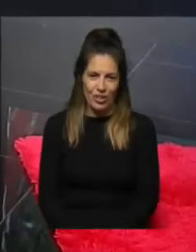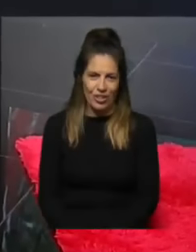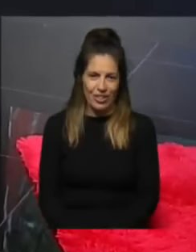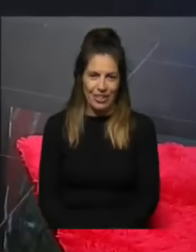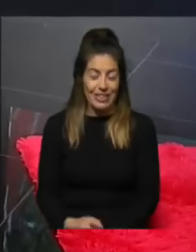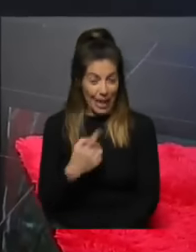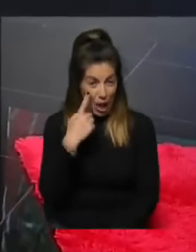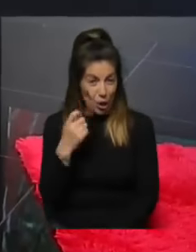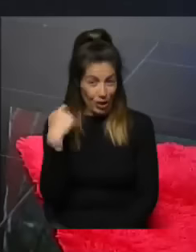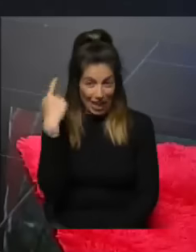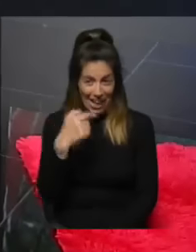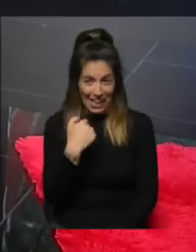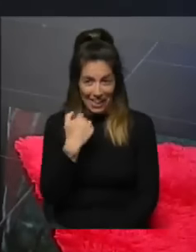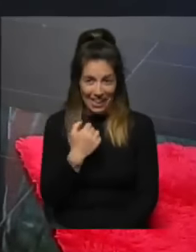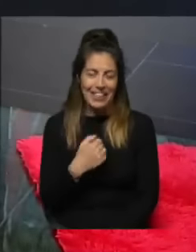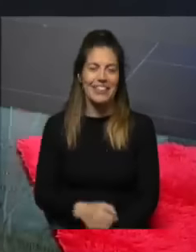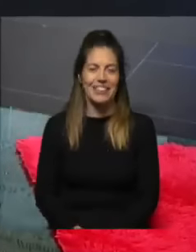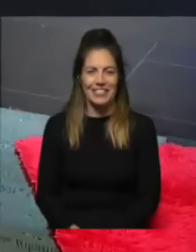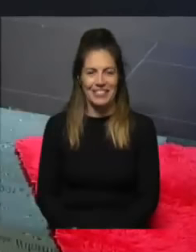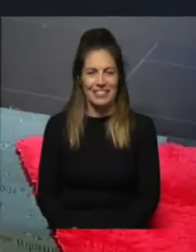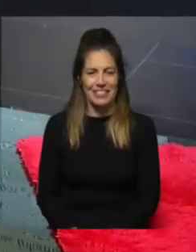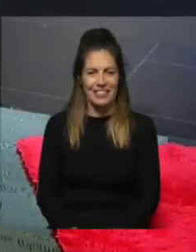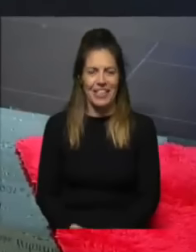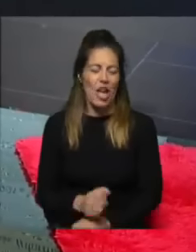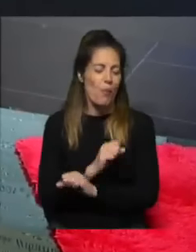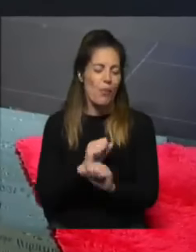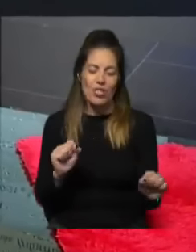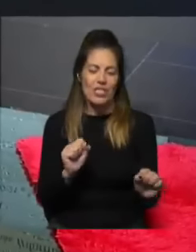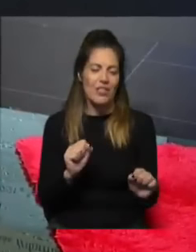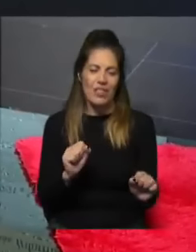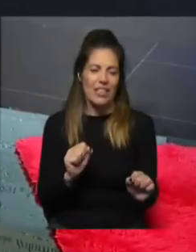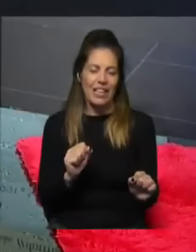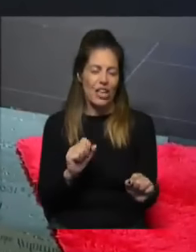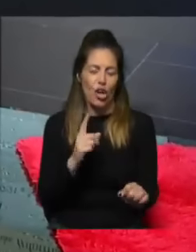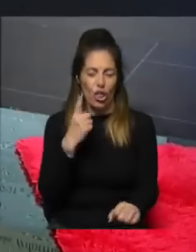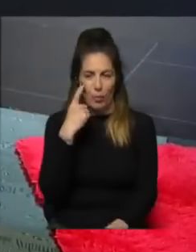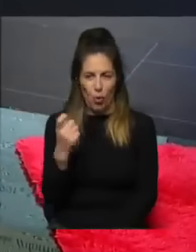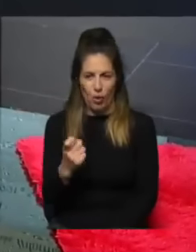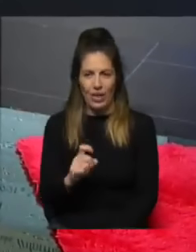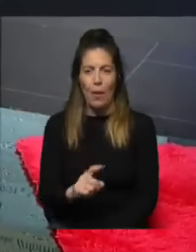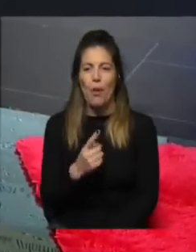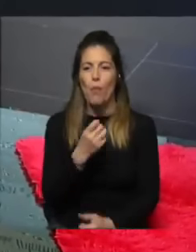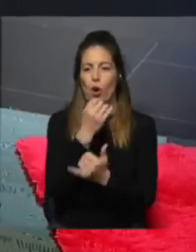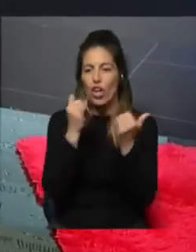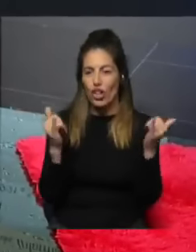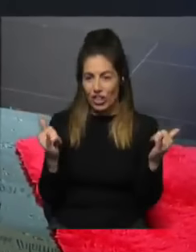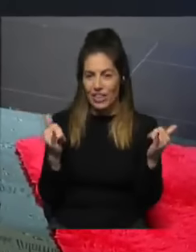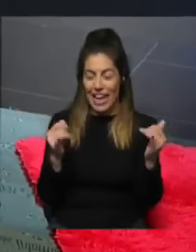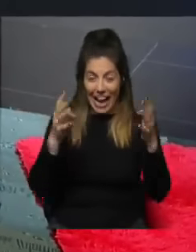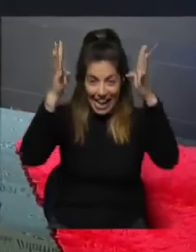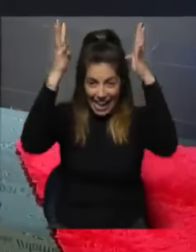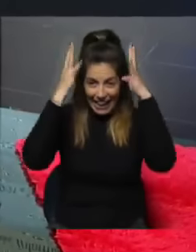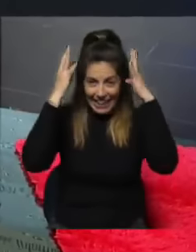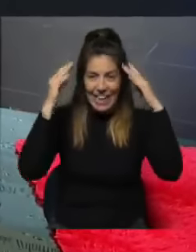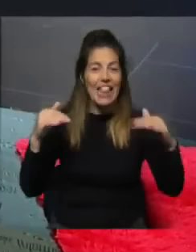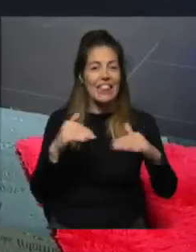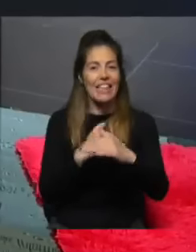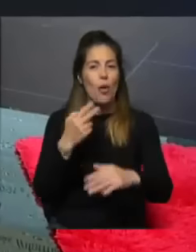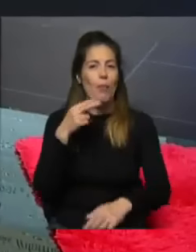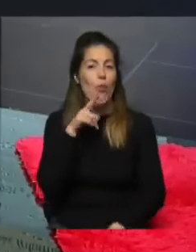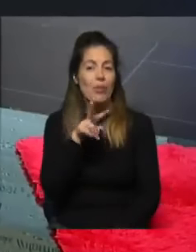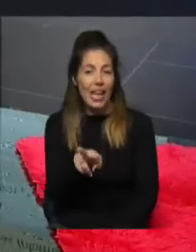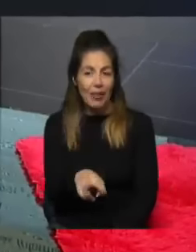cara. Sí. Se le nota en la cara, es imposible de disimular. Fito, mirá lo que vamos, le decimos buenos días a nuestra reina de tránsito, Lucía, sí. Pero mirá para